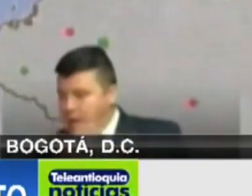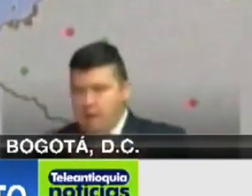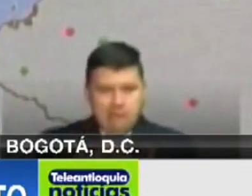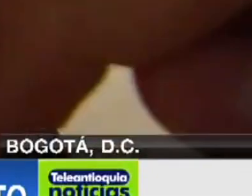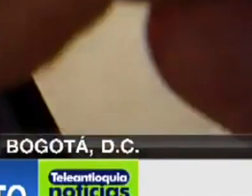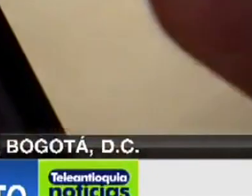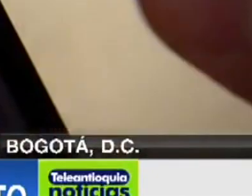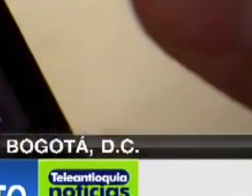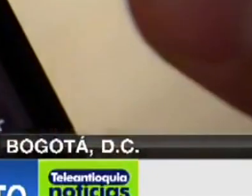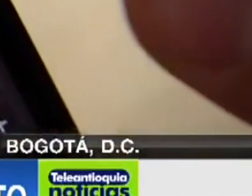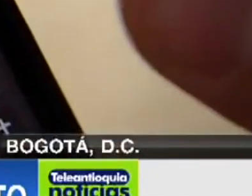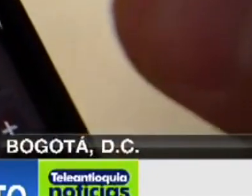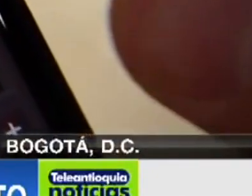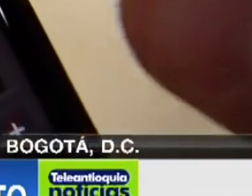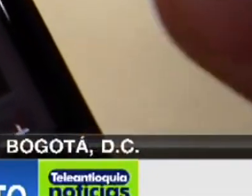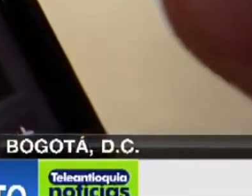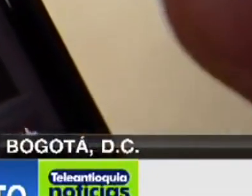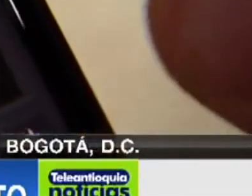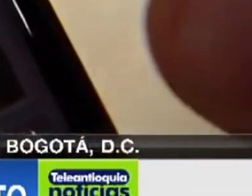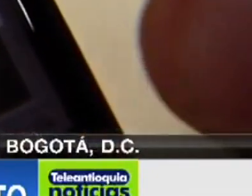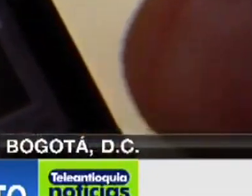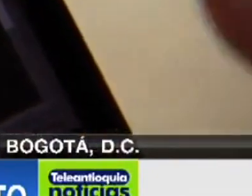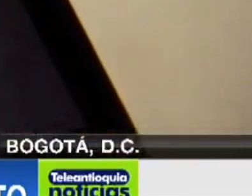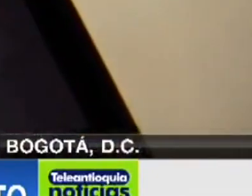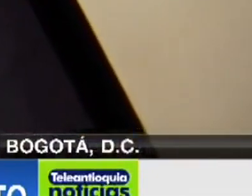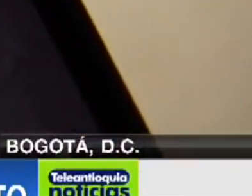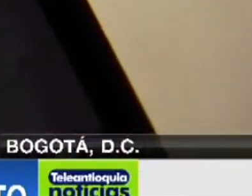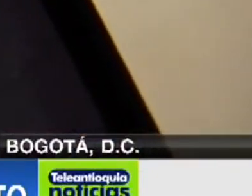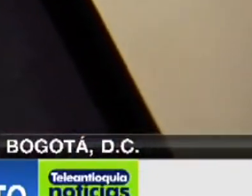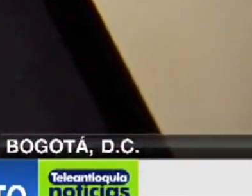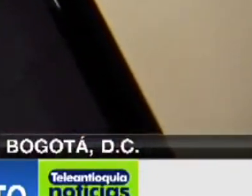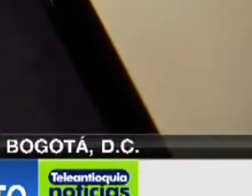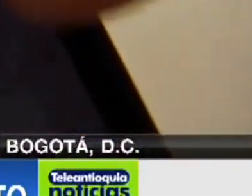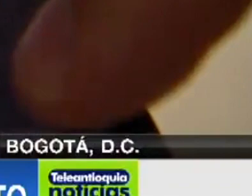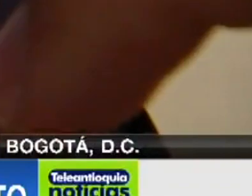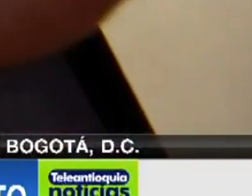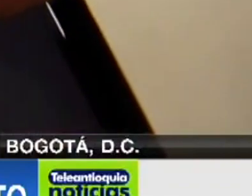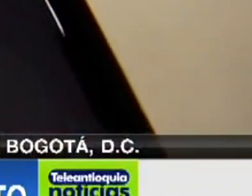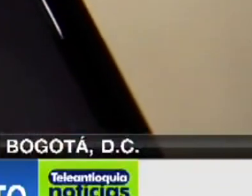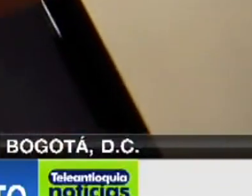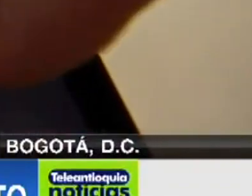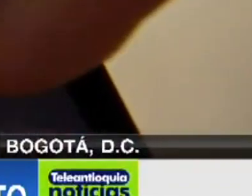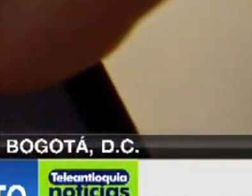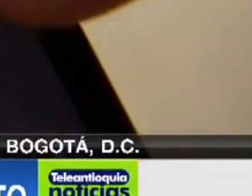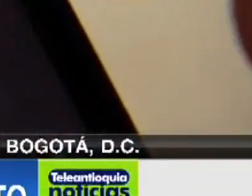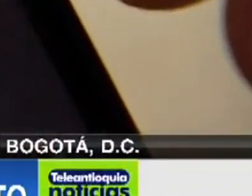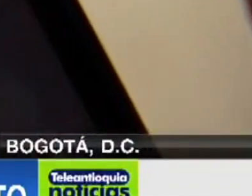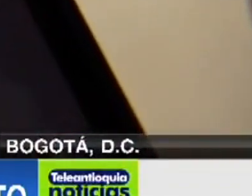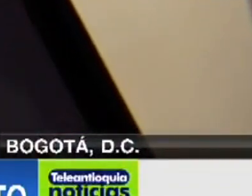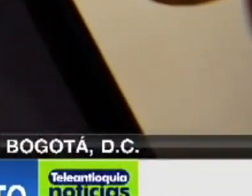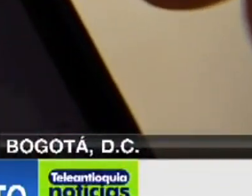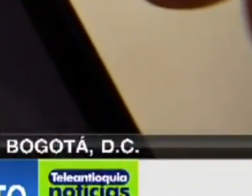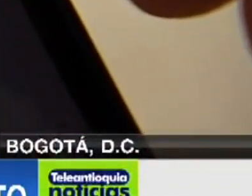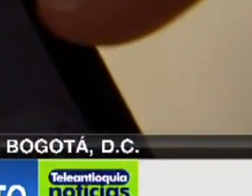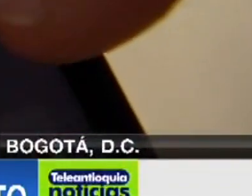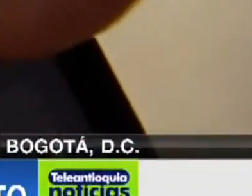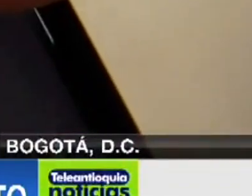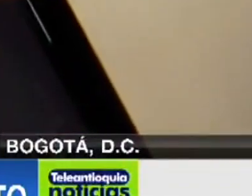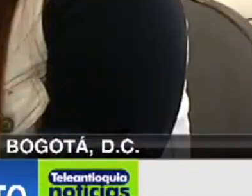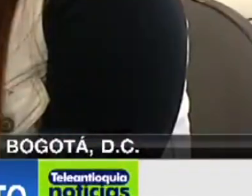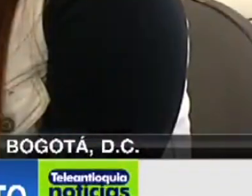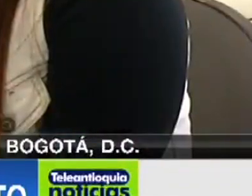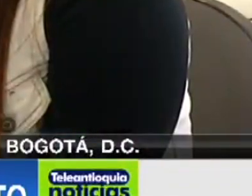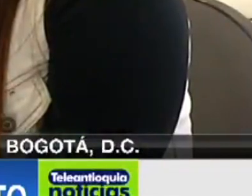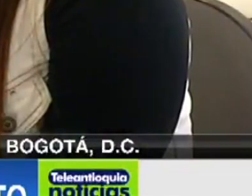disponible y con proactividad. Con los reportes que se hagan en esta aplicación se podrá entender el comportamiento del virus para el diseño de medidas de prevención y